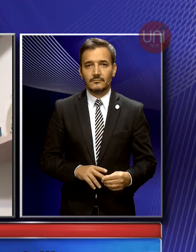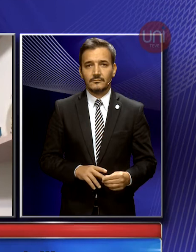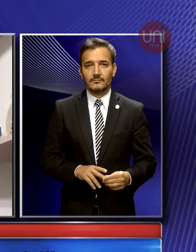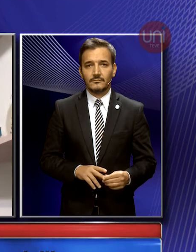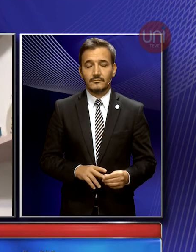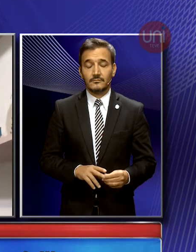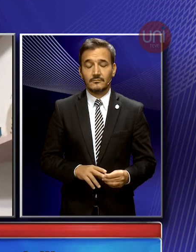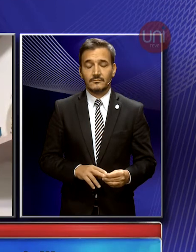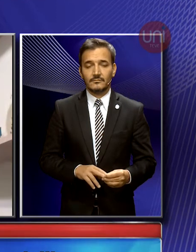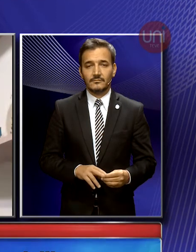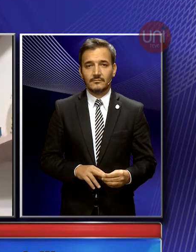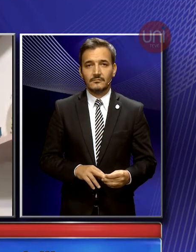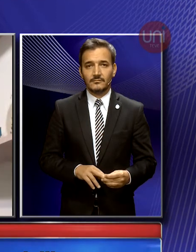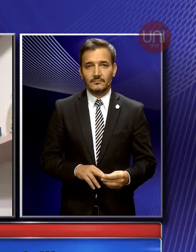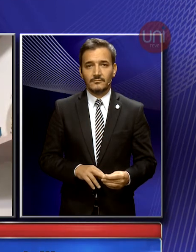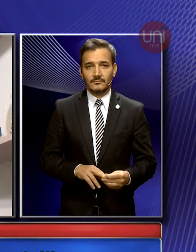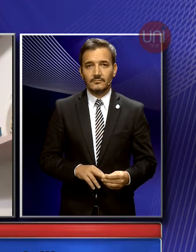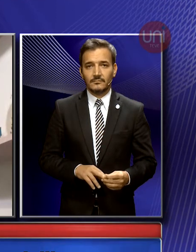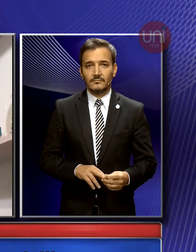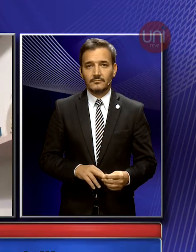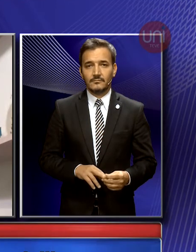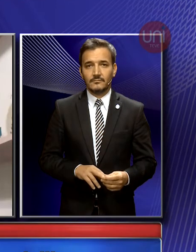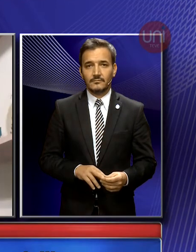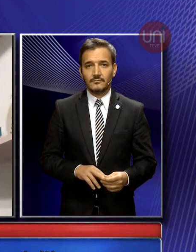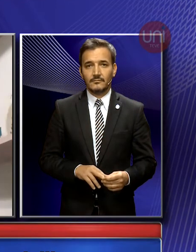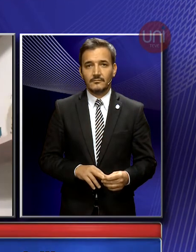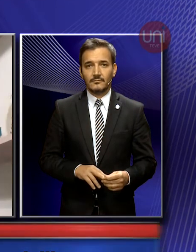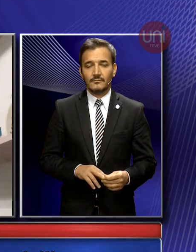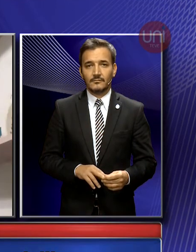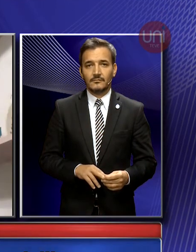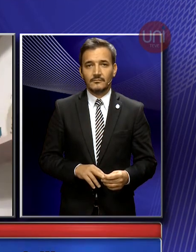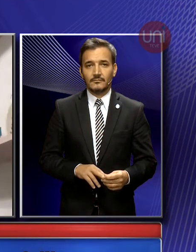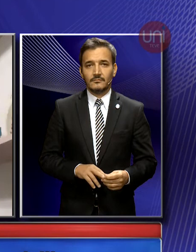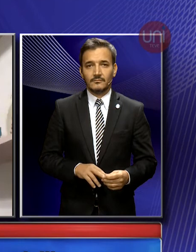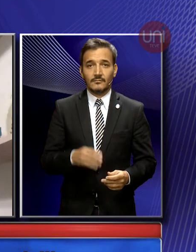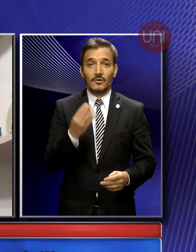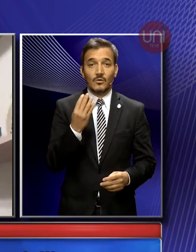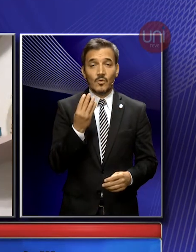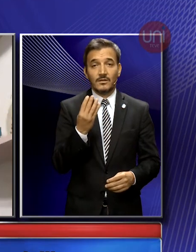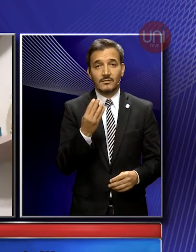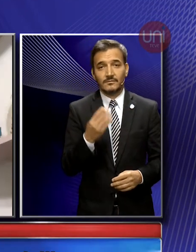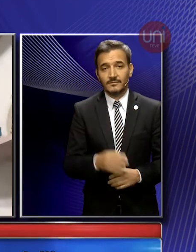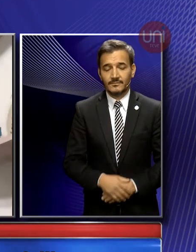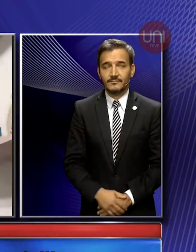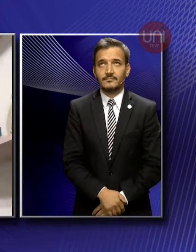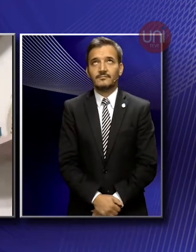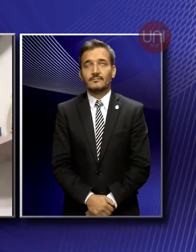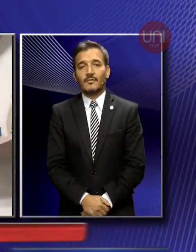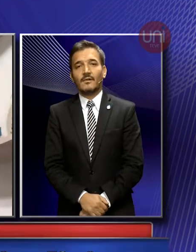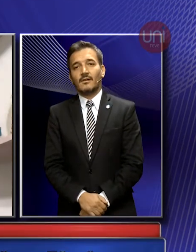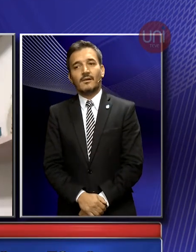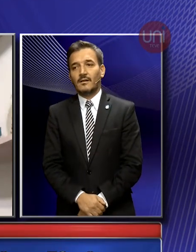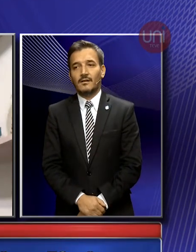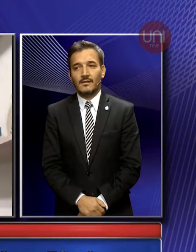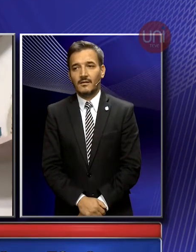sin recibir las dosis para completar la vacunación del cuartel. Solamente 4 bomberos han sido vacunados, porque en total,